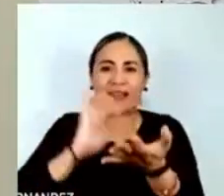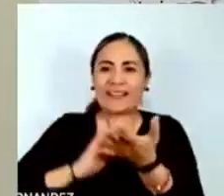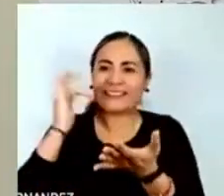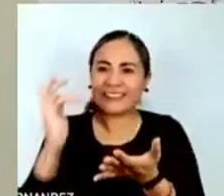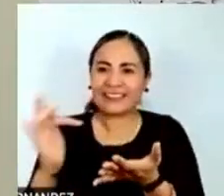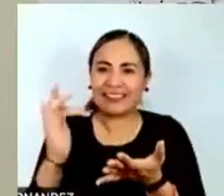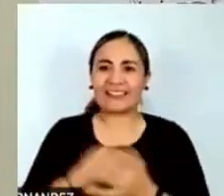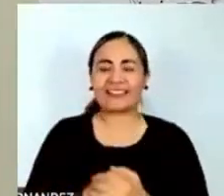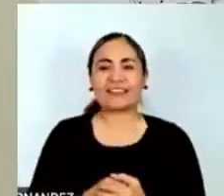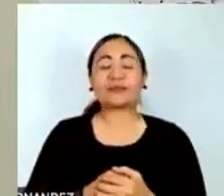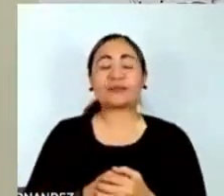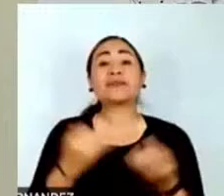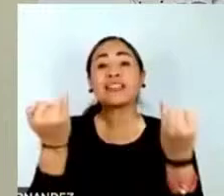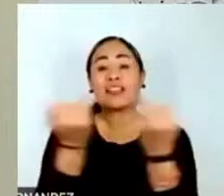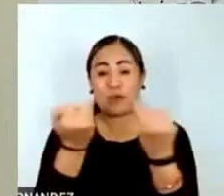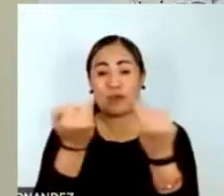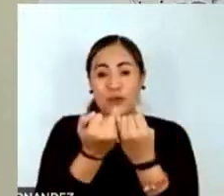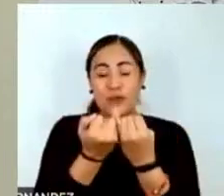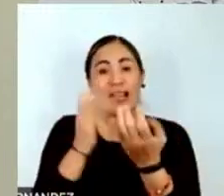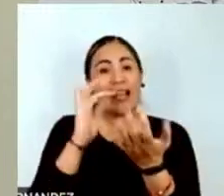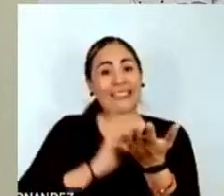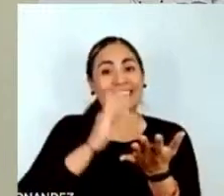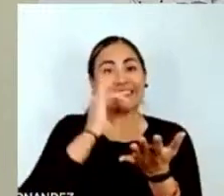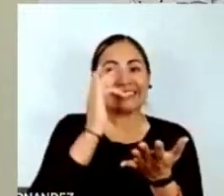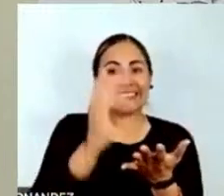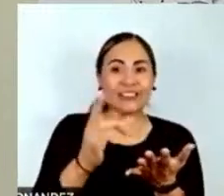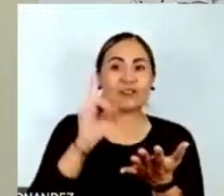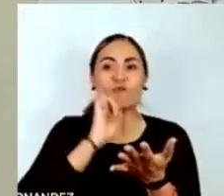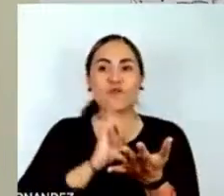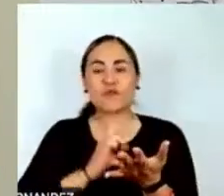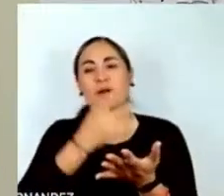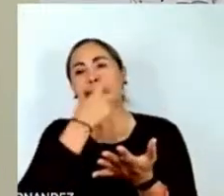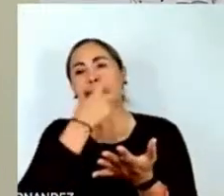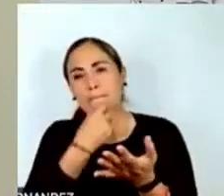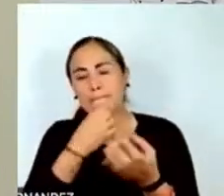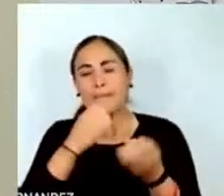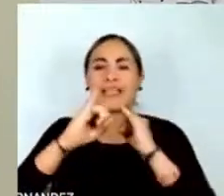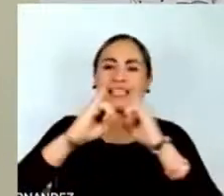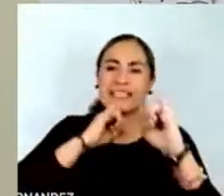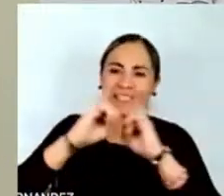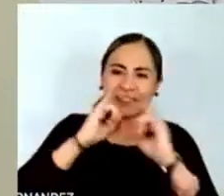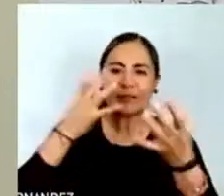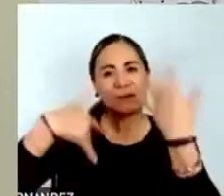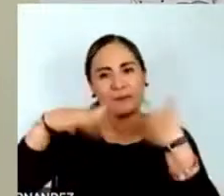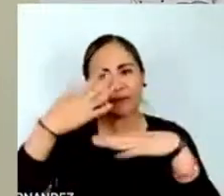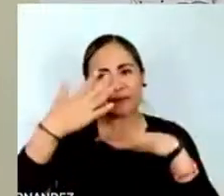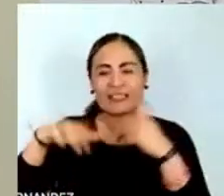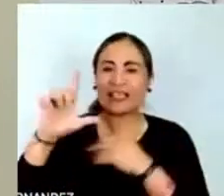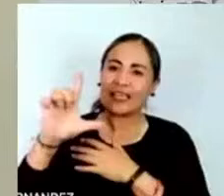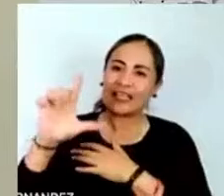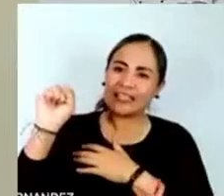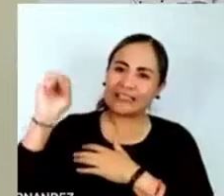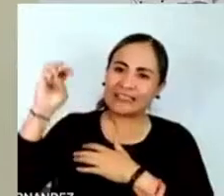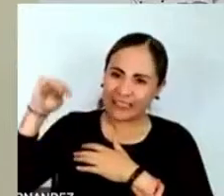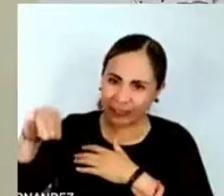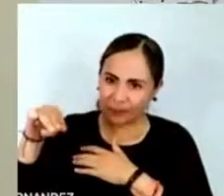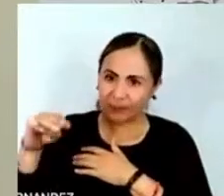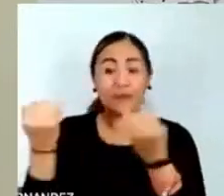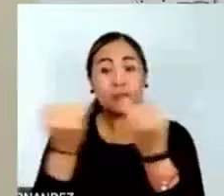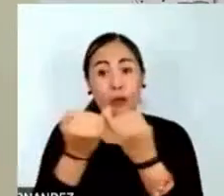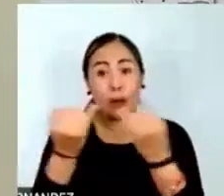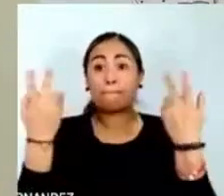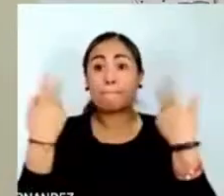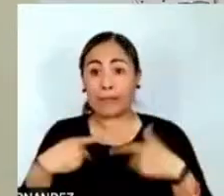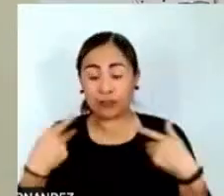para agradecer a nuestras y nuestros intérpretes de lengua de señas mexicana, a todas las personas de las distintas áreas de